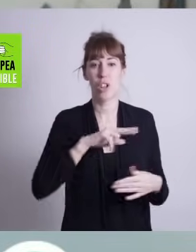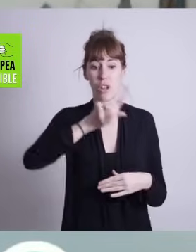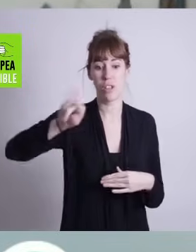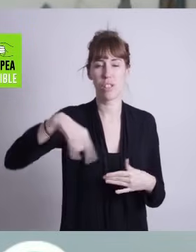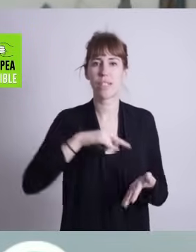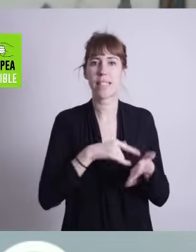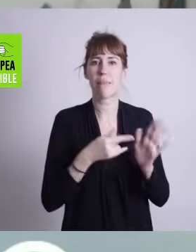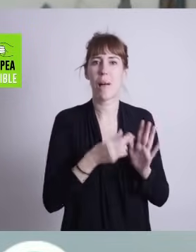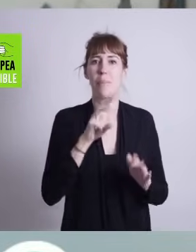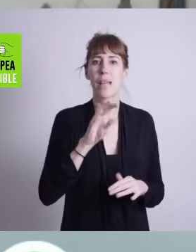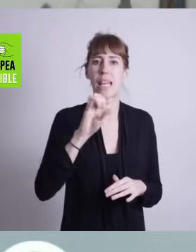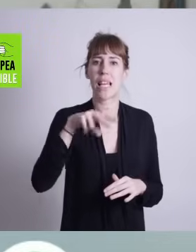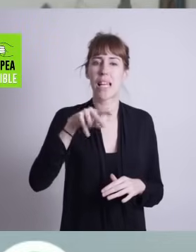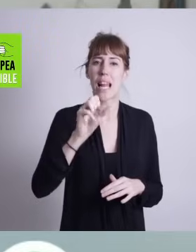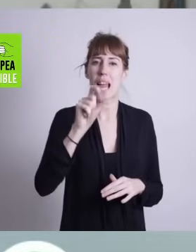pineal?